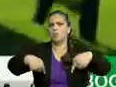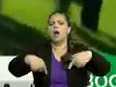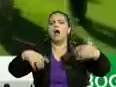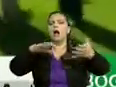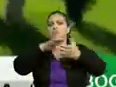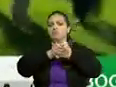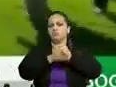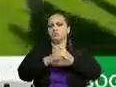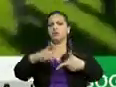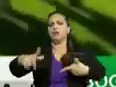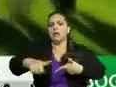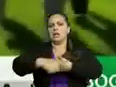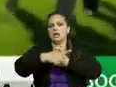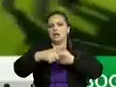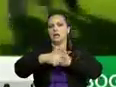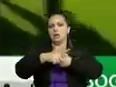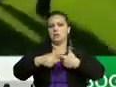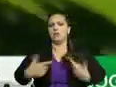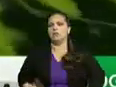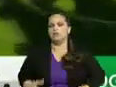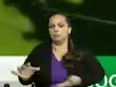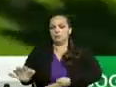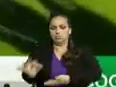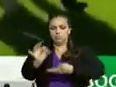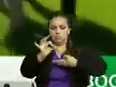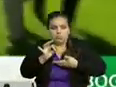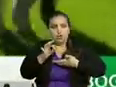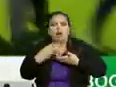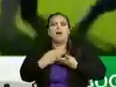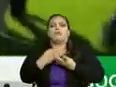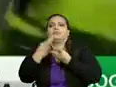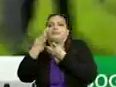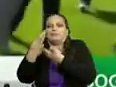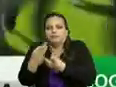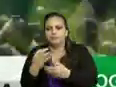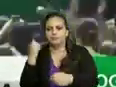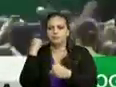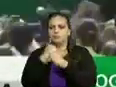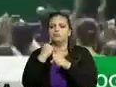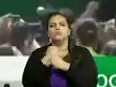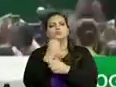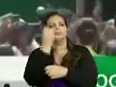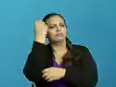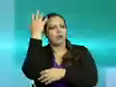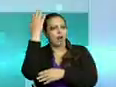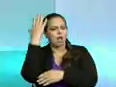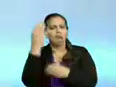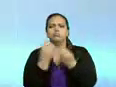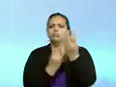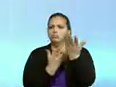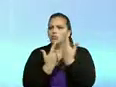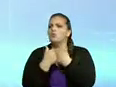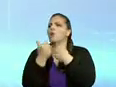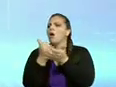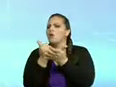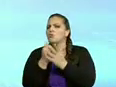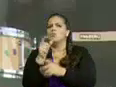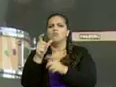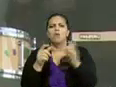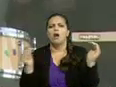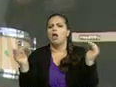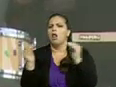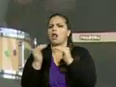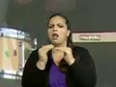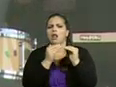nueva alcaldesa prometió combatir la corrupción y promover la igualdad de derechos para las comunidades minoritarias.